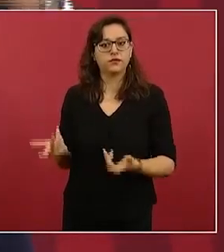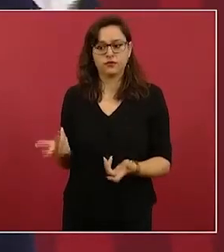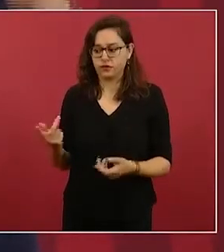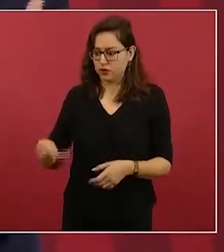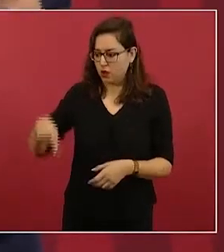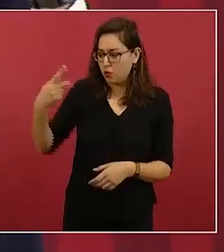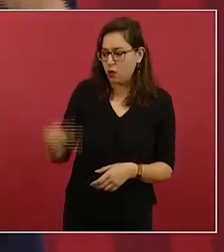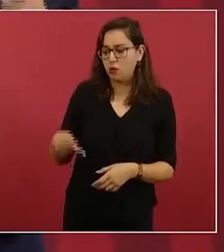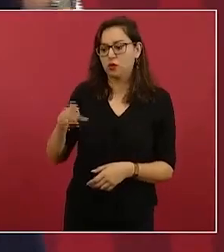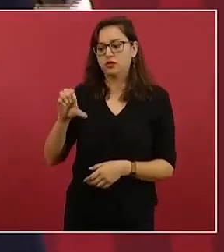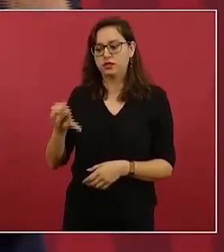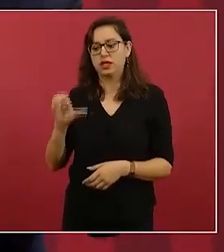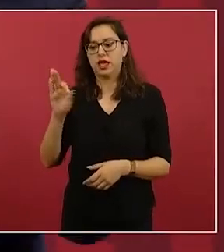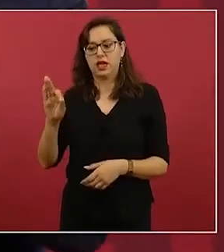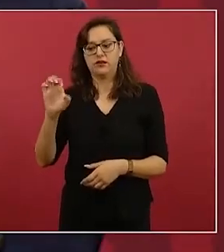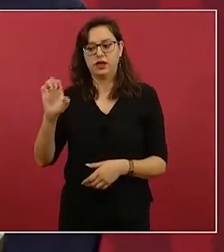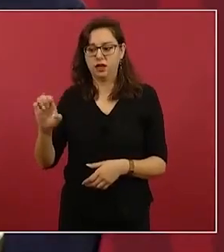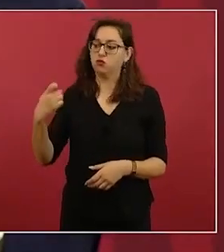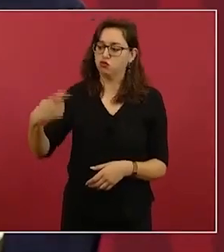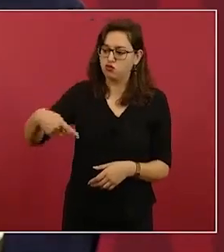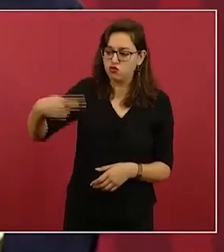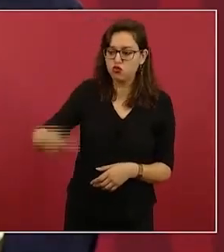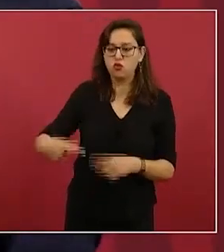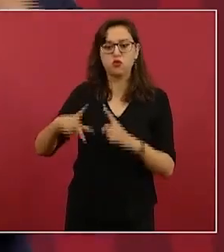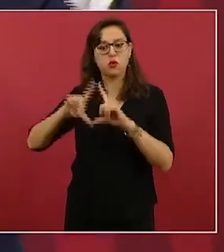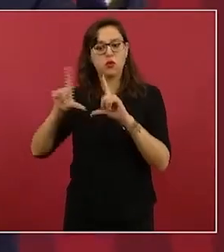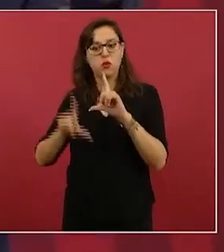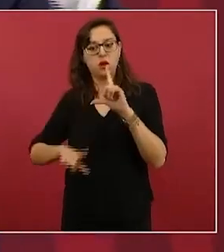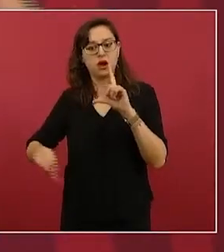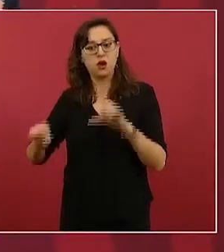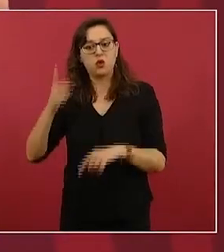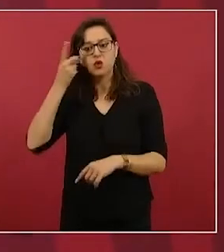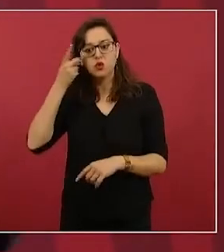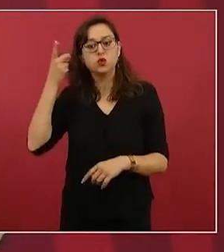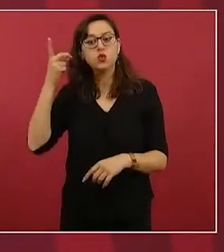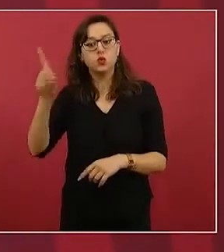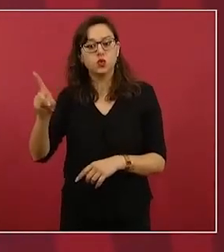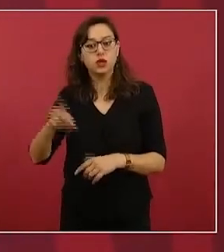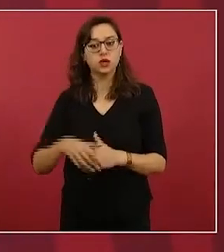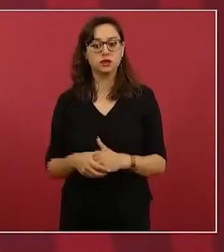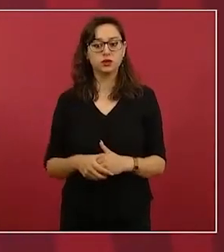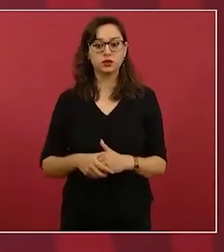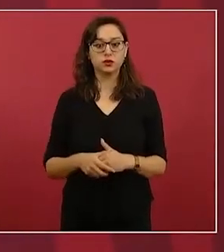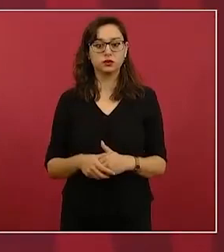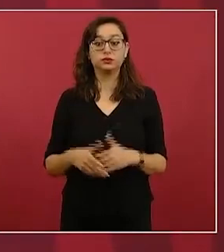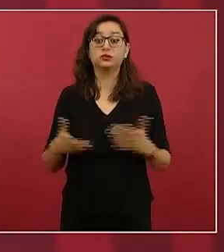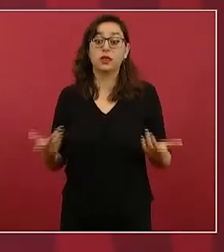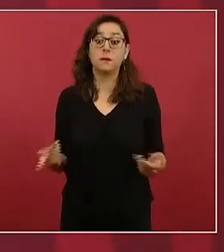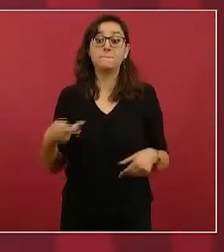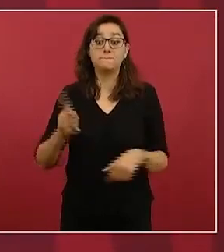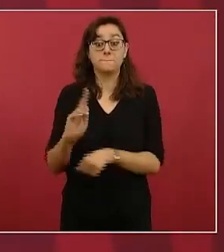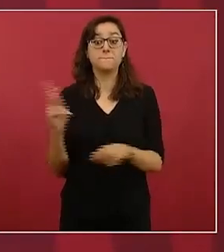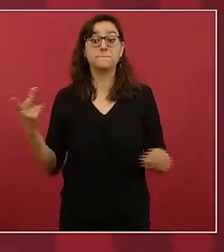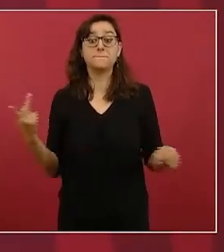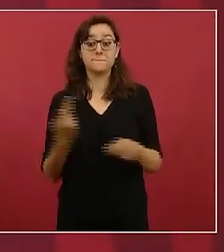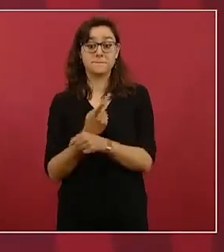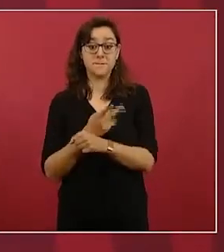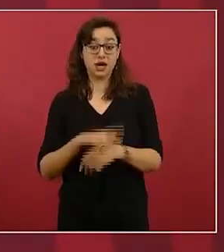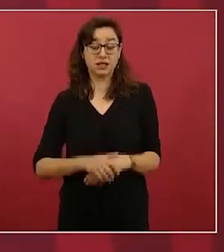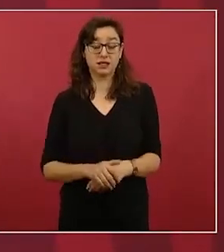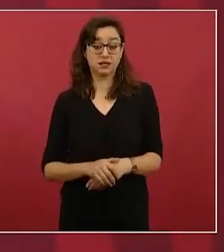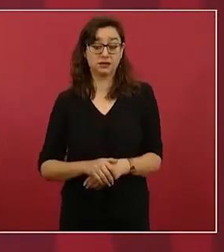hidroeléctricas de la Comisión Federal de Electricidad, que ahora, por esa ley que se